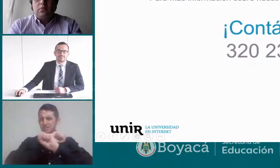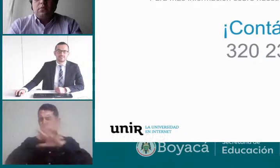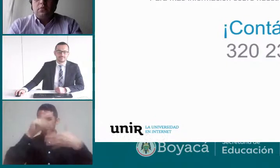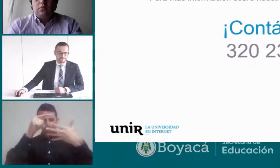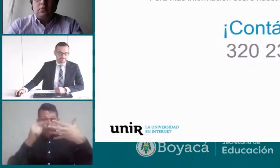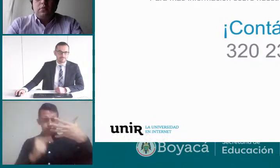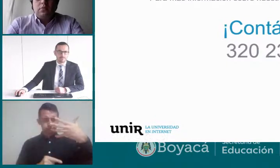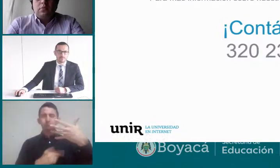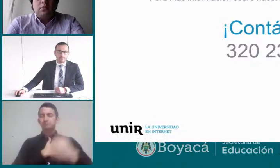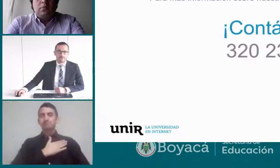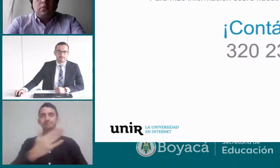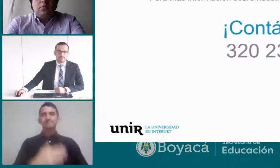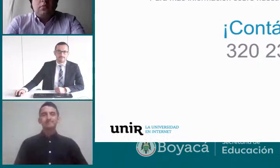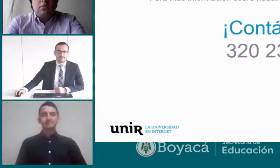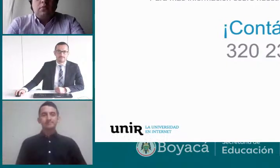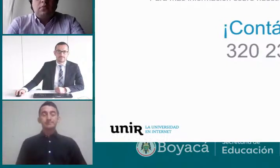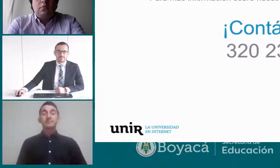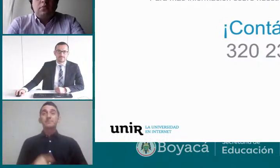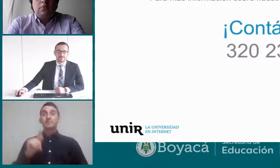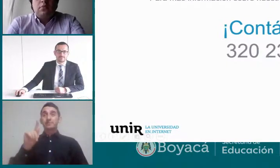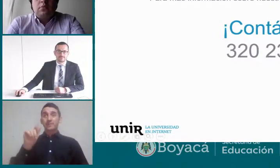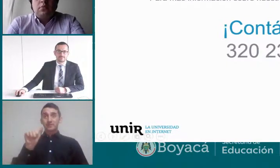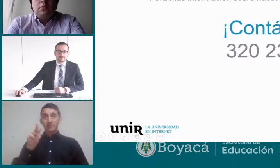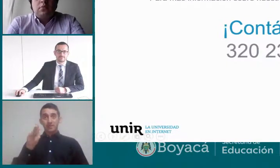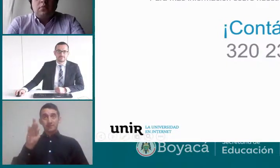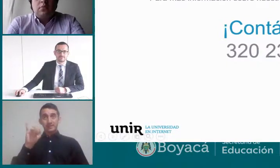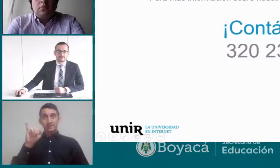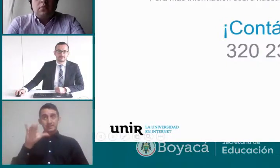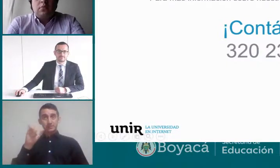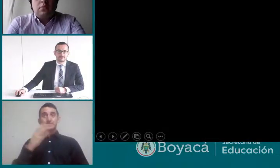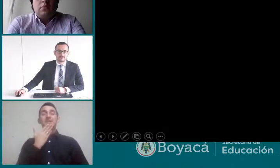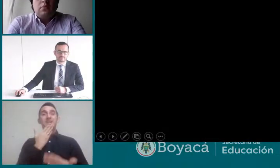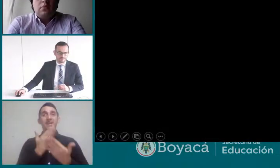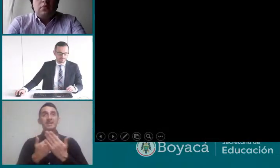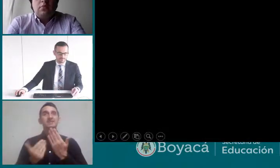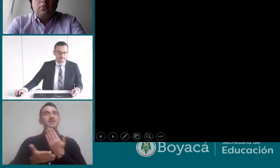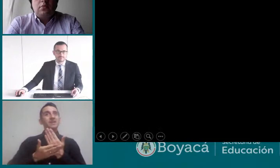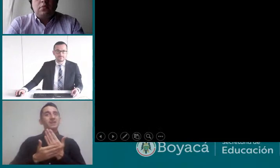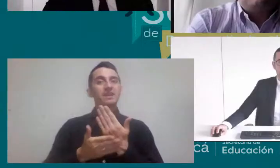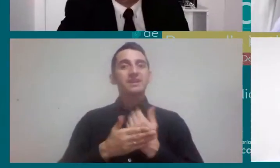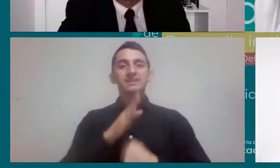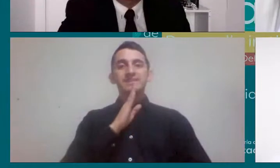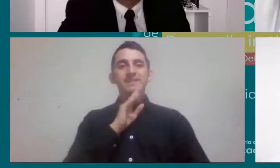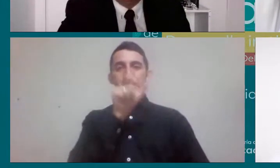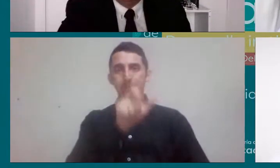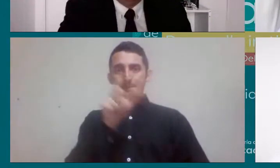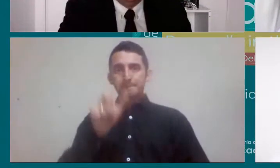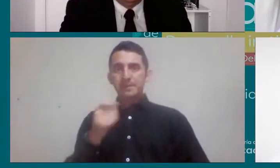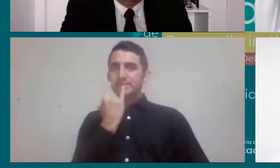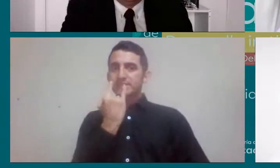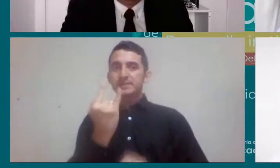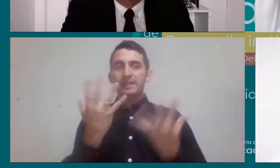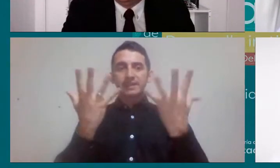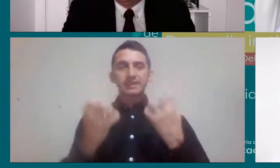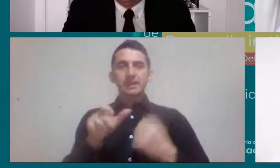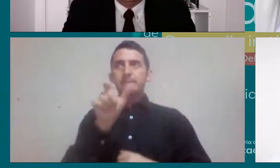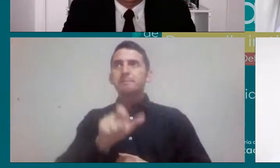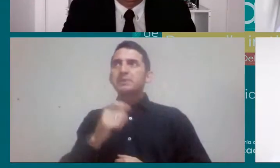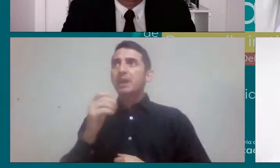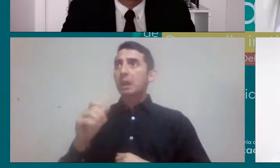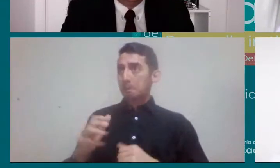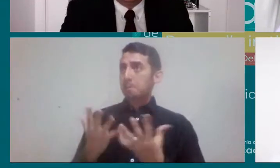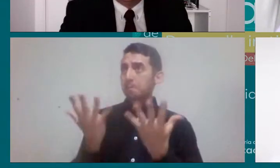Fabricio, muchas gracias por el mensaje. Seguramente las personas interesadas estarán muy pendientes de este ofrecimiento de la Universidad de La